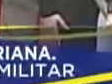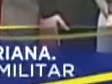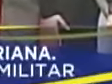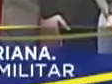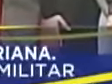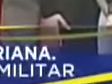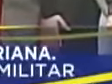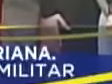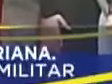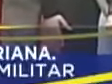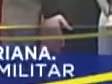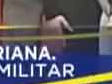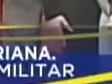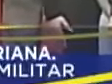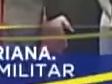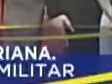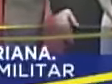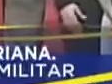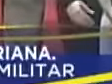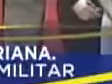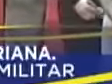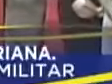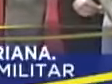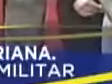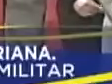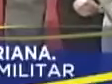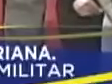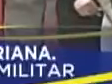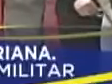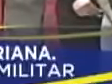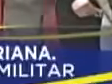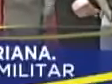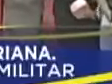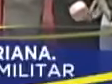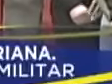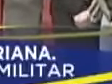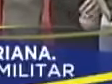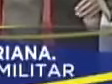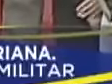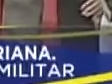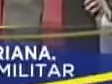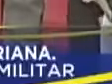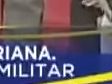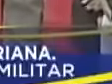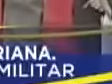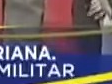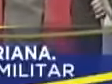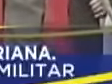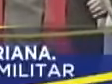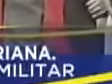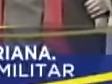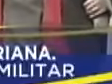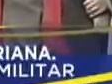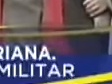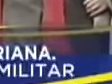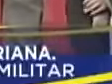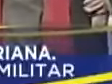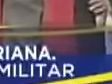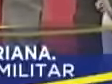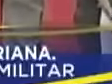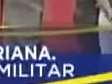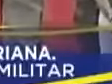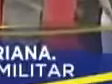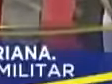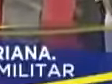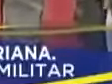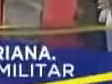juramento. Ese juramento que el capitán Hugo Chávez y otros oficiales allá